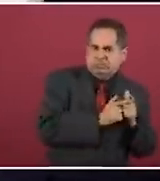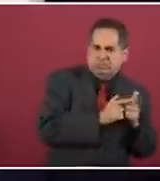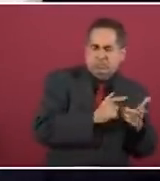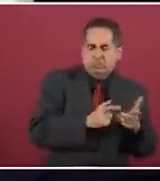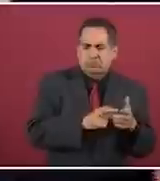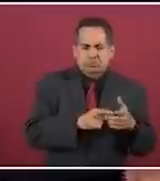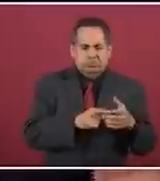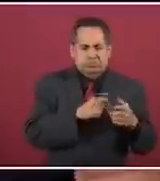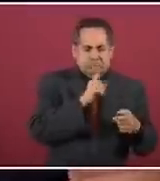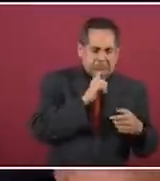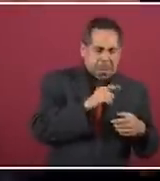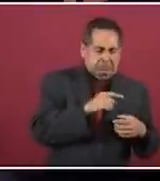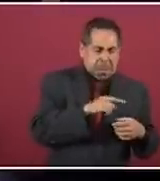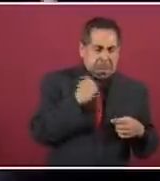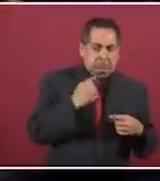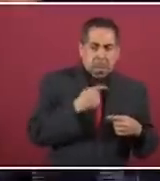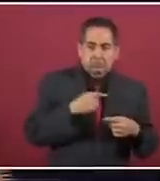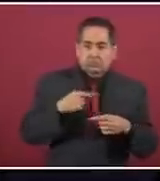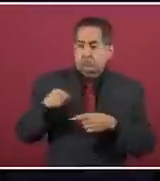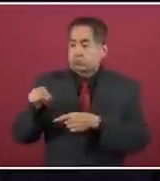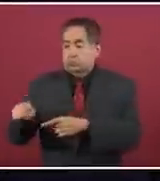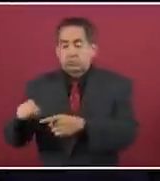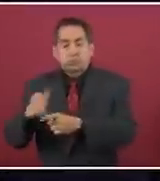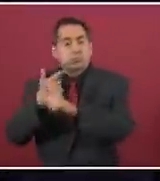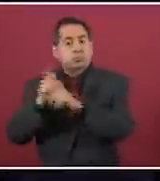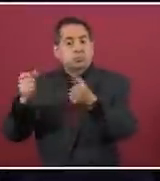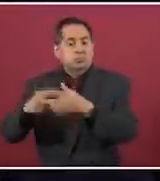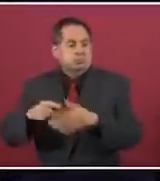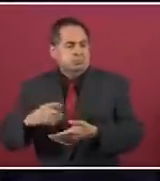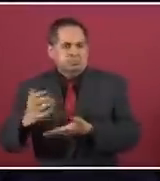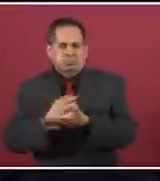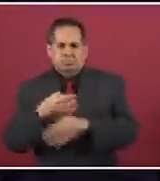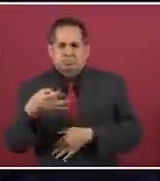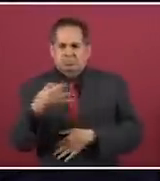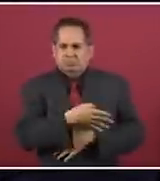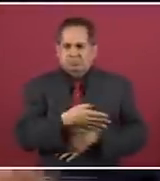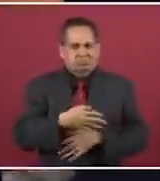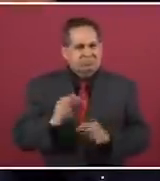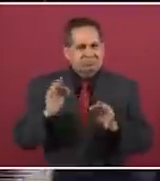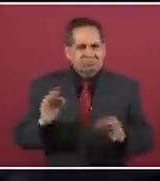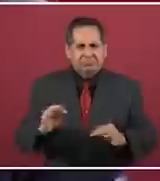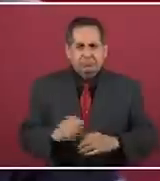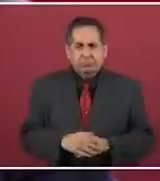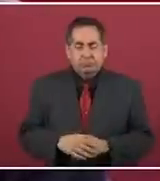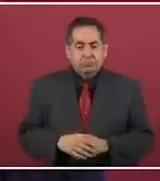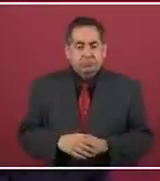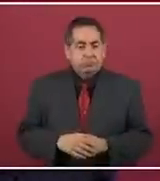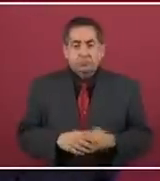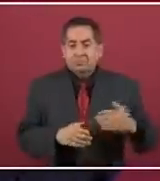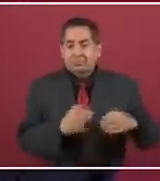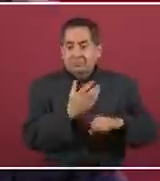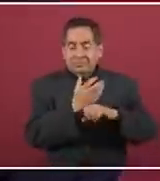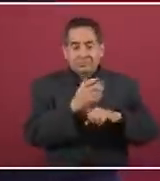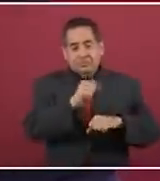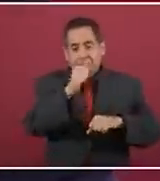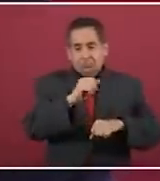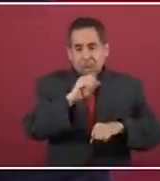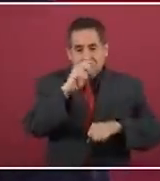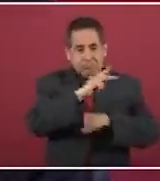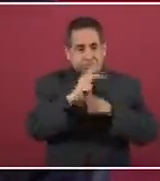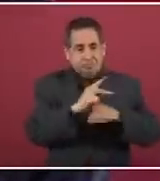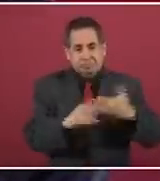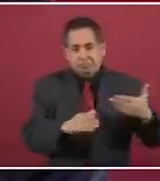derrotan a los conservadores y a los invasores extranjeros. No